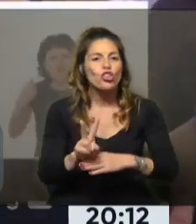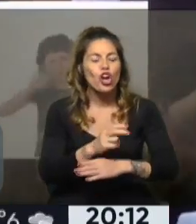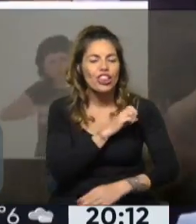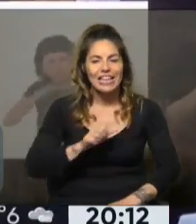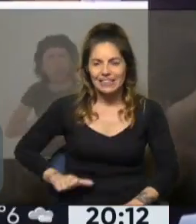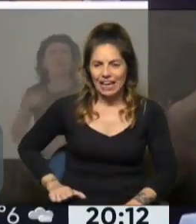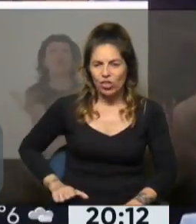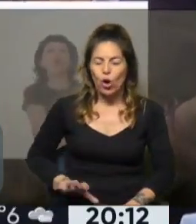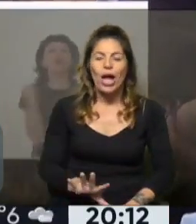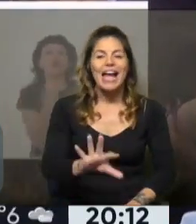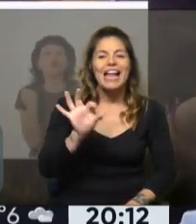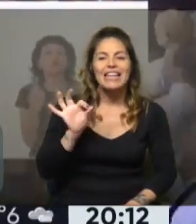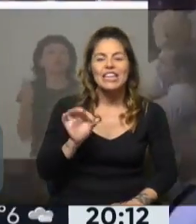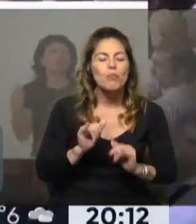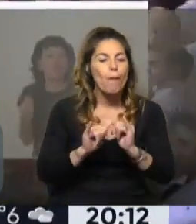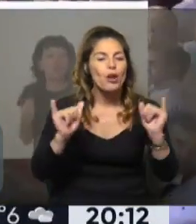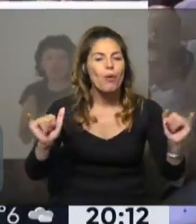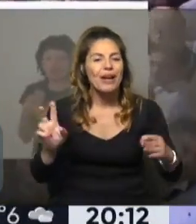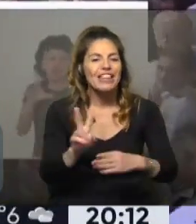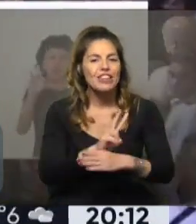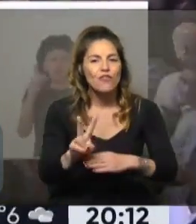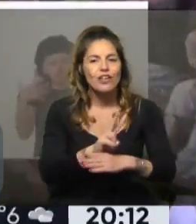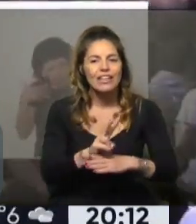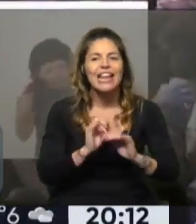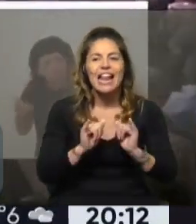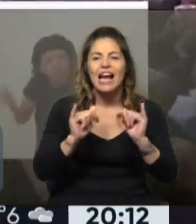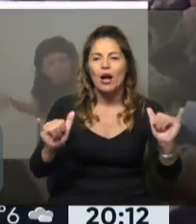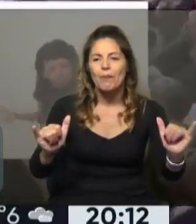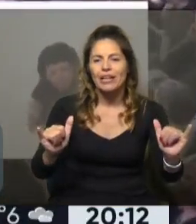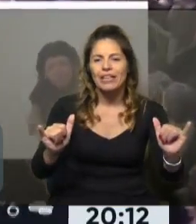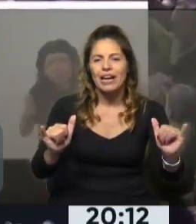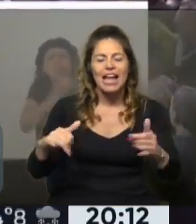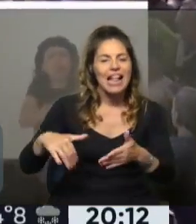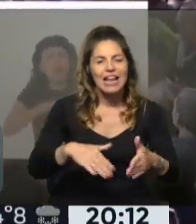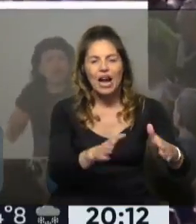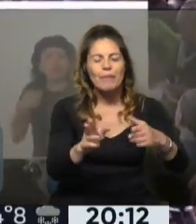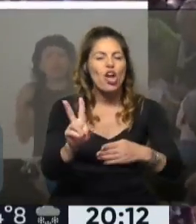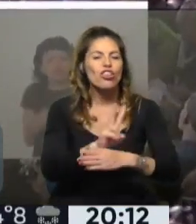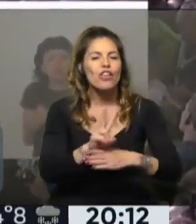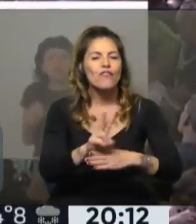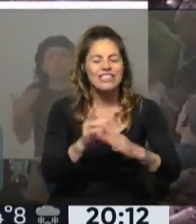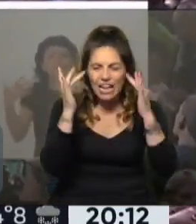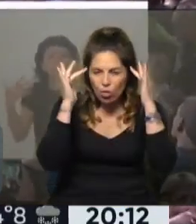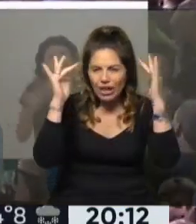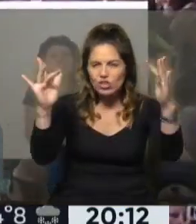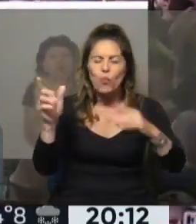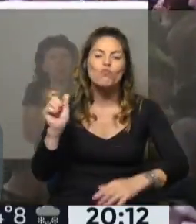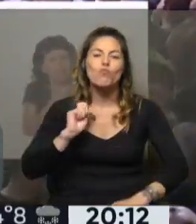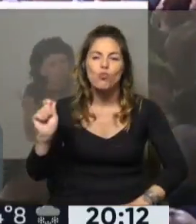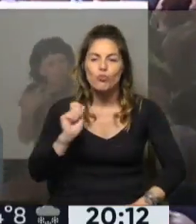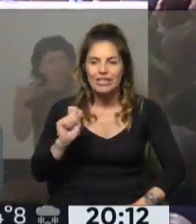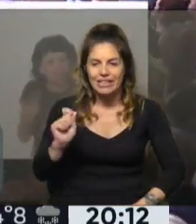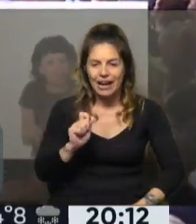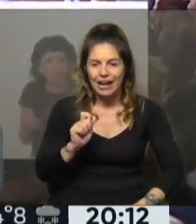elegimos promover y defender a lo largo de la campaña el camino de la defensa de la educación pública